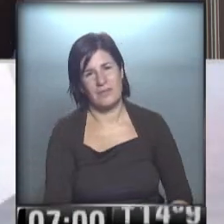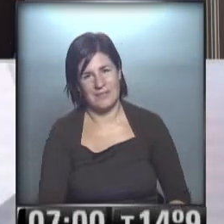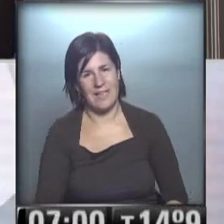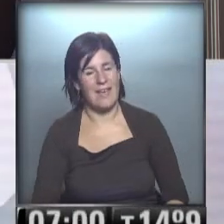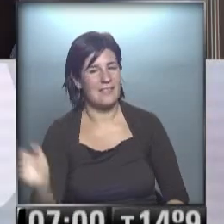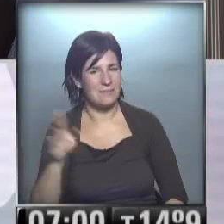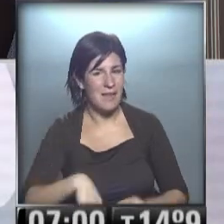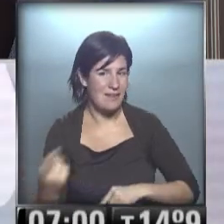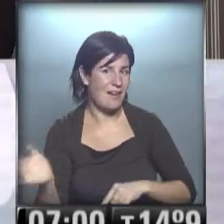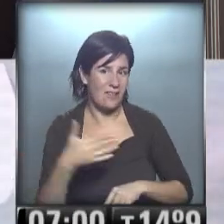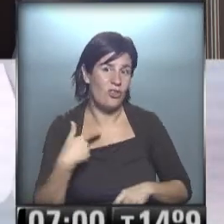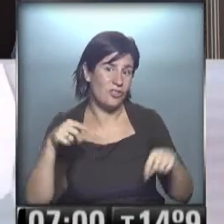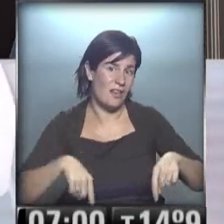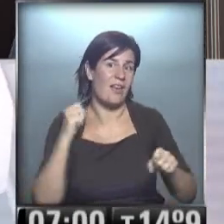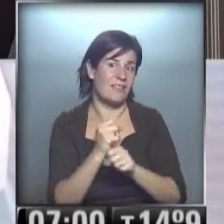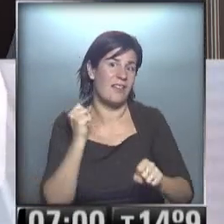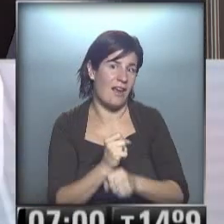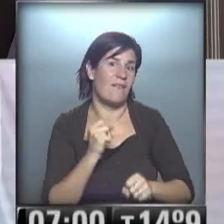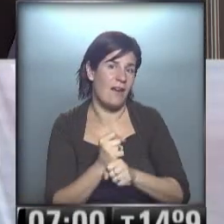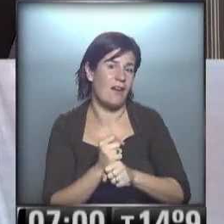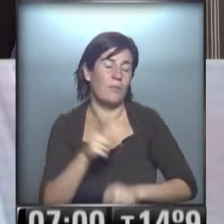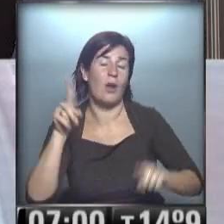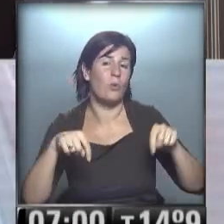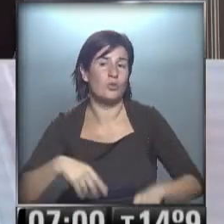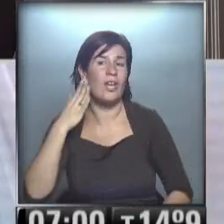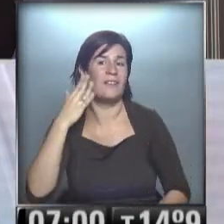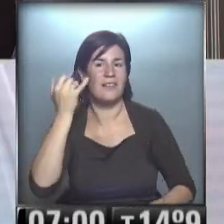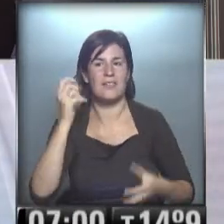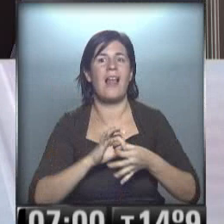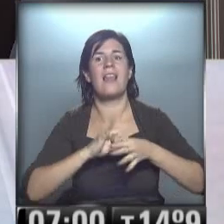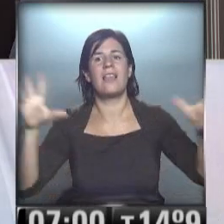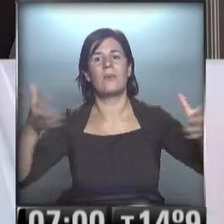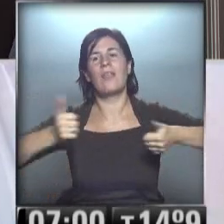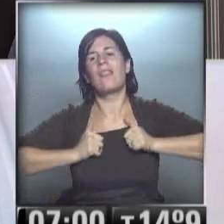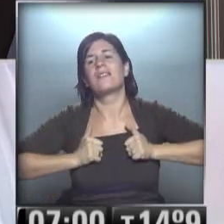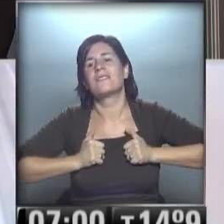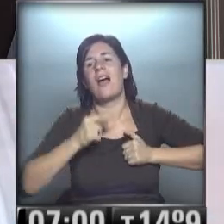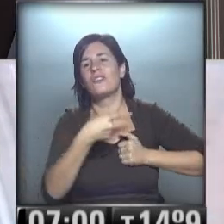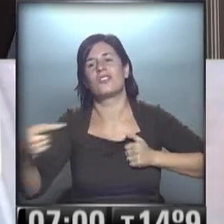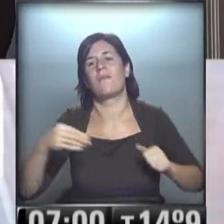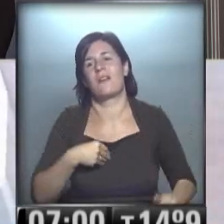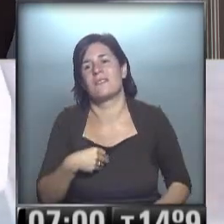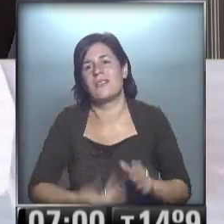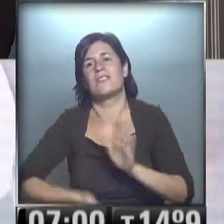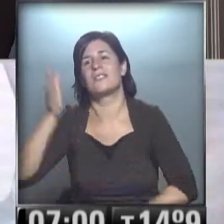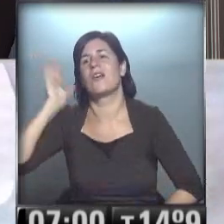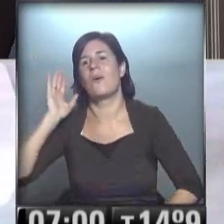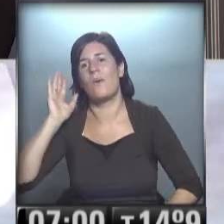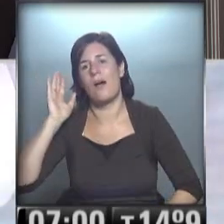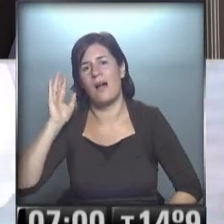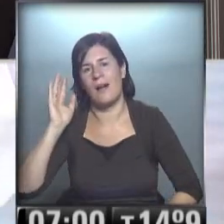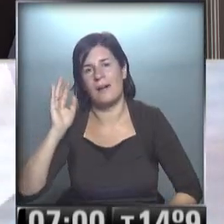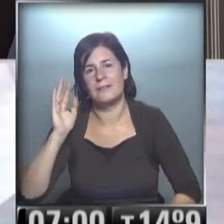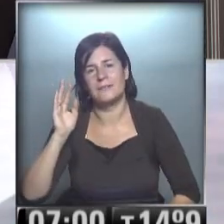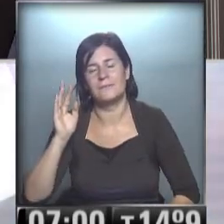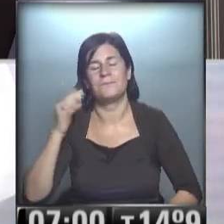a estar todos mañana, pese a que muchos ya comienzan esta tarde el merecido descanso de Semana Santa y pueden salir un poquito de la rutina y